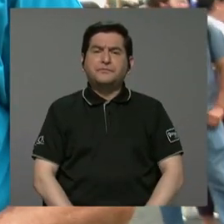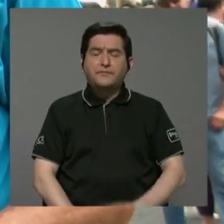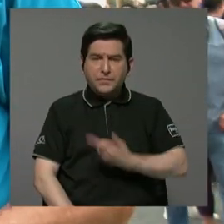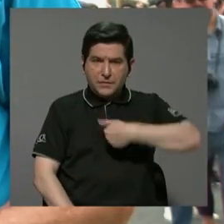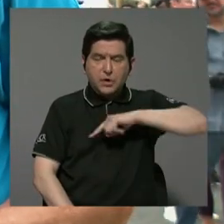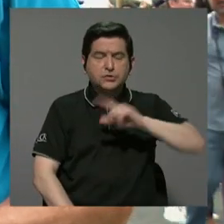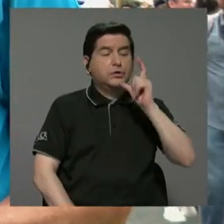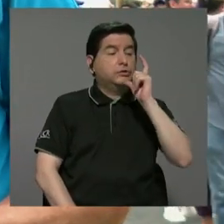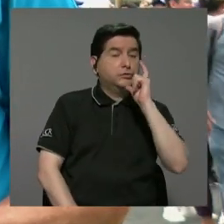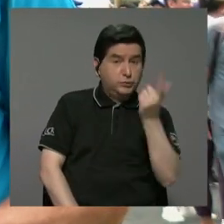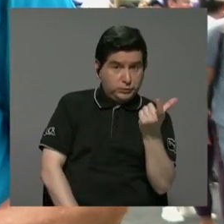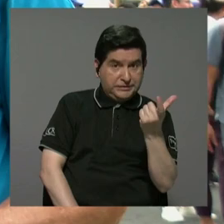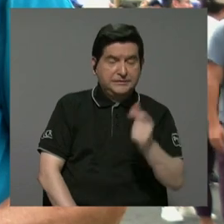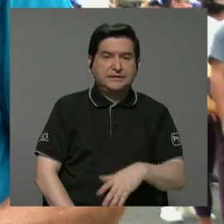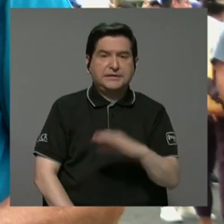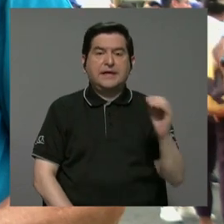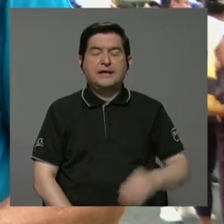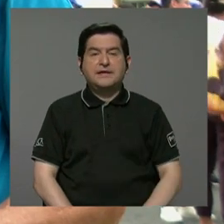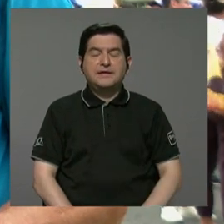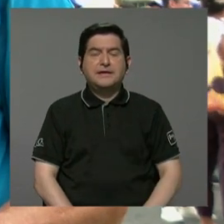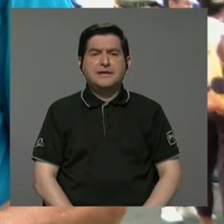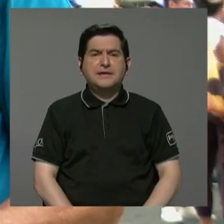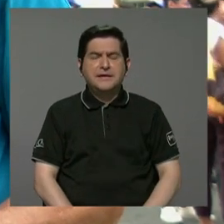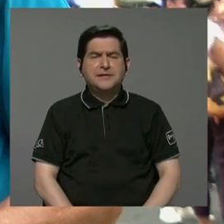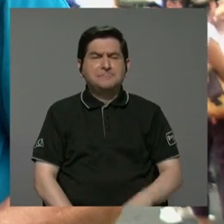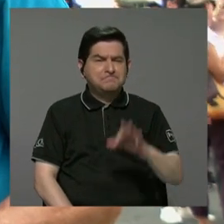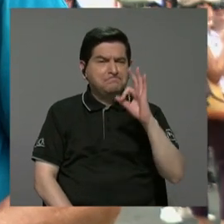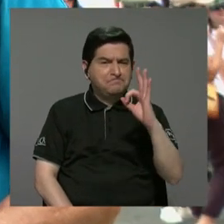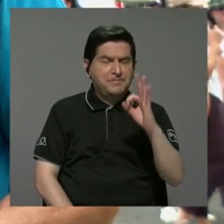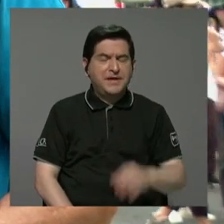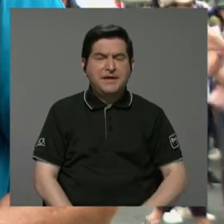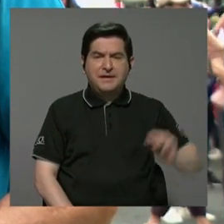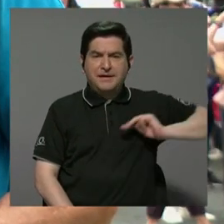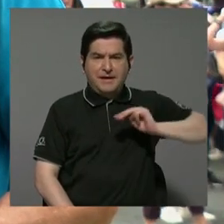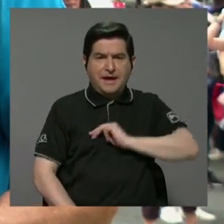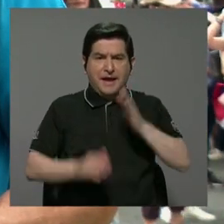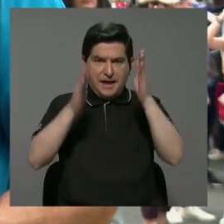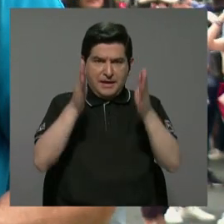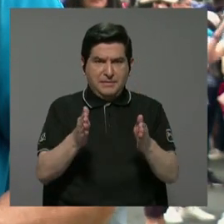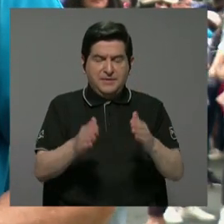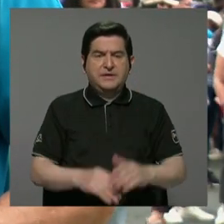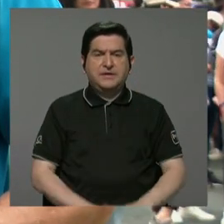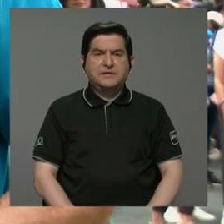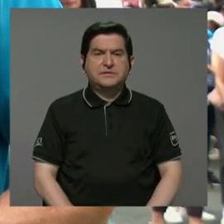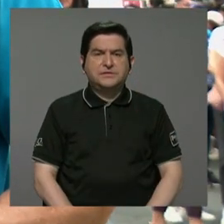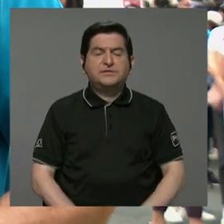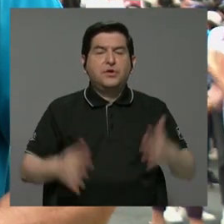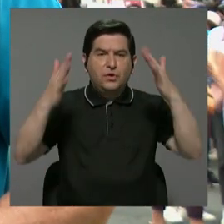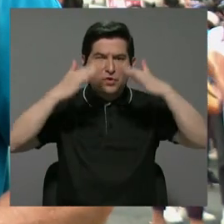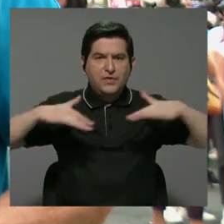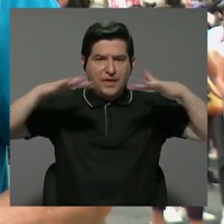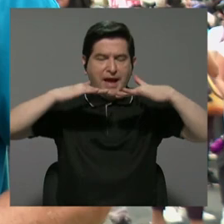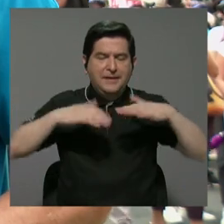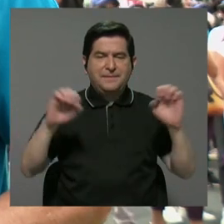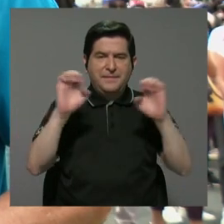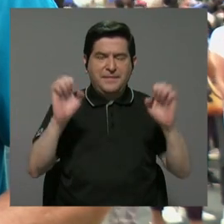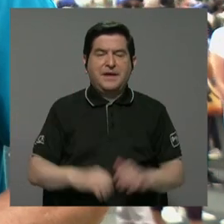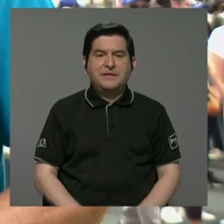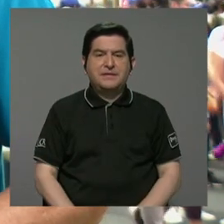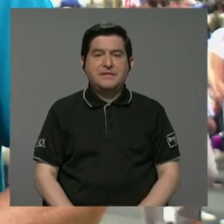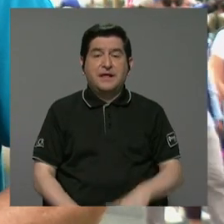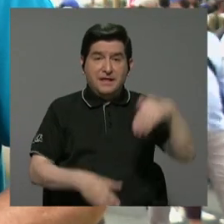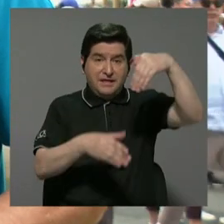la suerte y la gran dicha de tener al señor ministro de Ambiente y Energía en